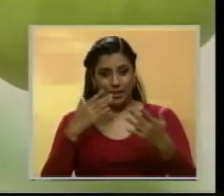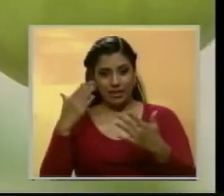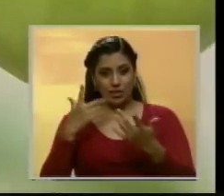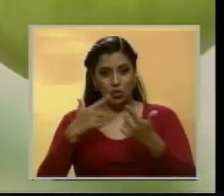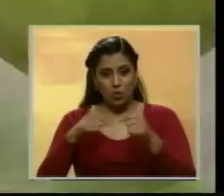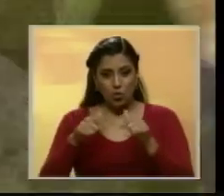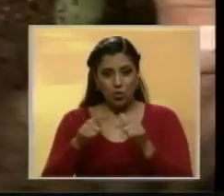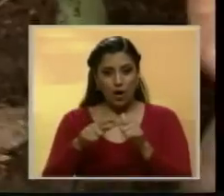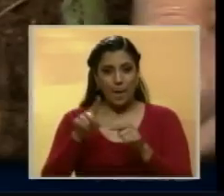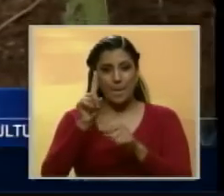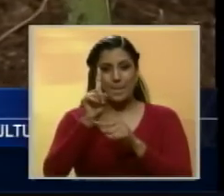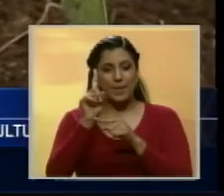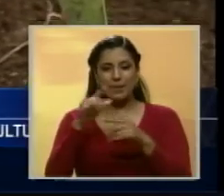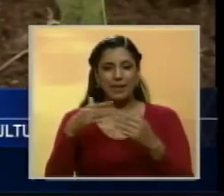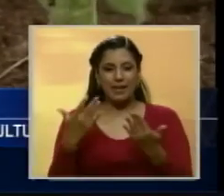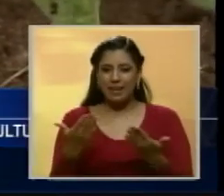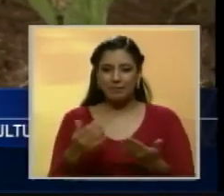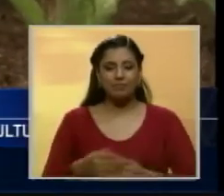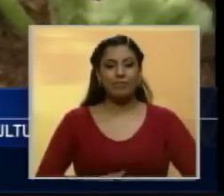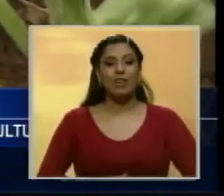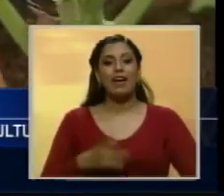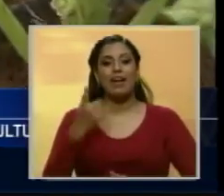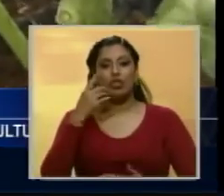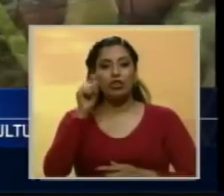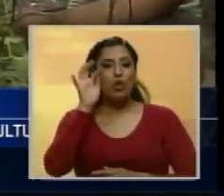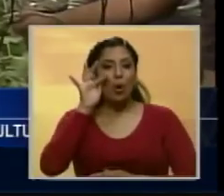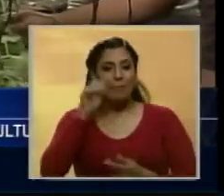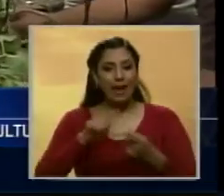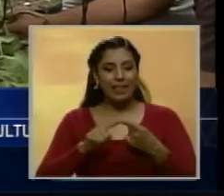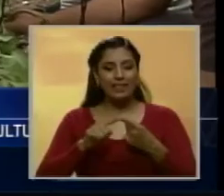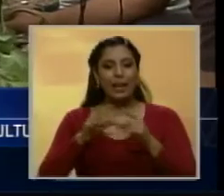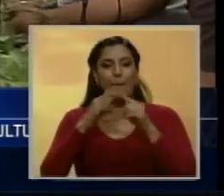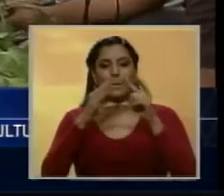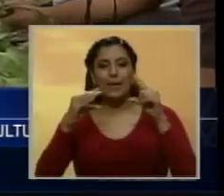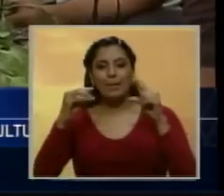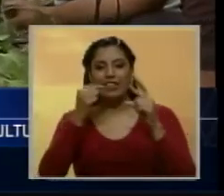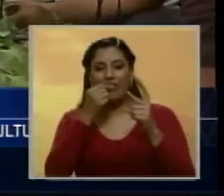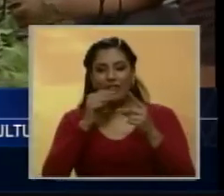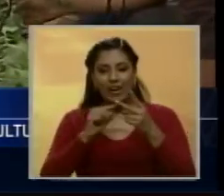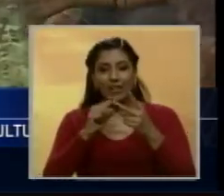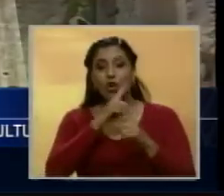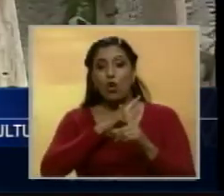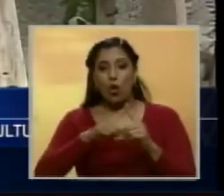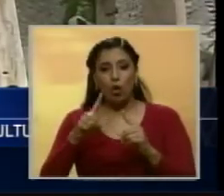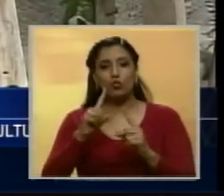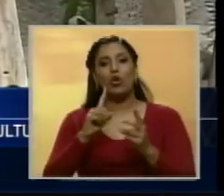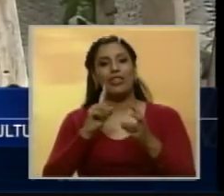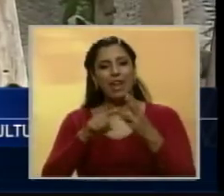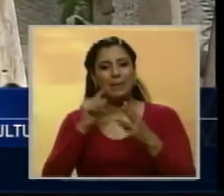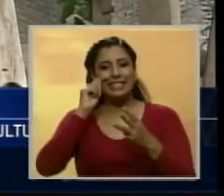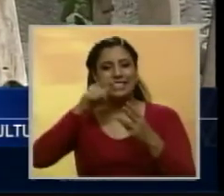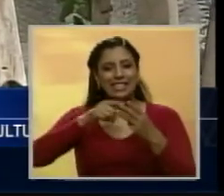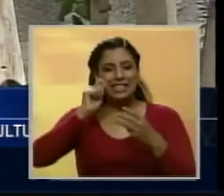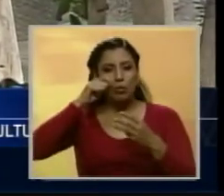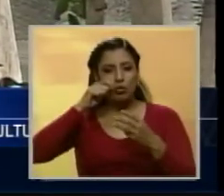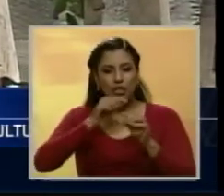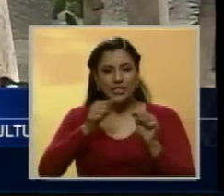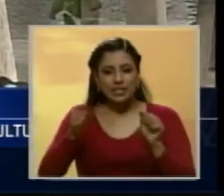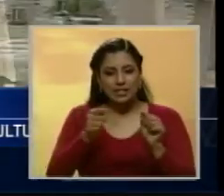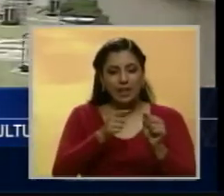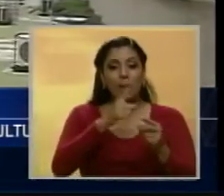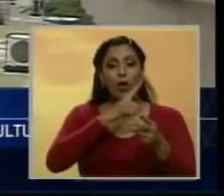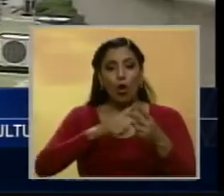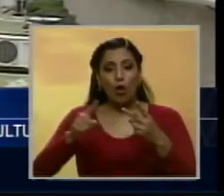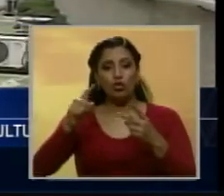de rubros primordiales, fundamentales, que son el tomate y el pimentón. Con ellos hemos intercalado cebollín, ajo